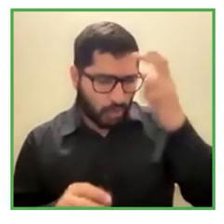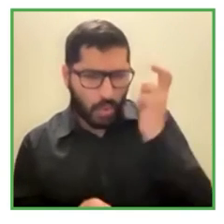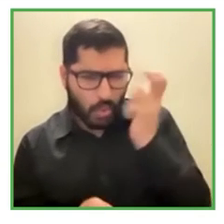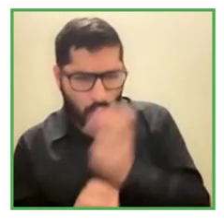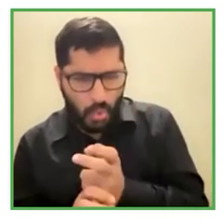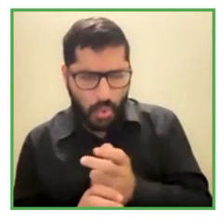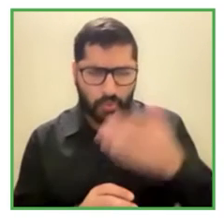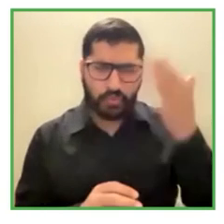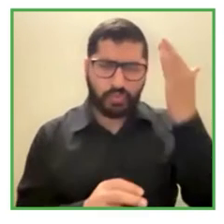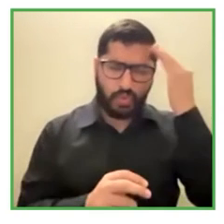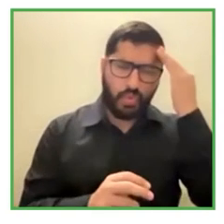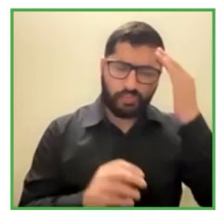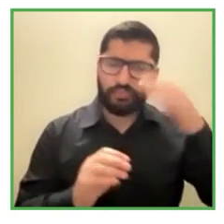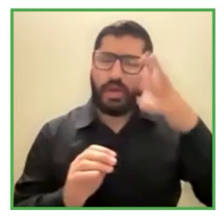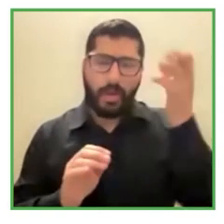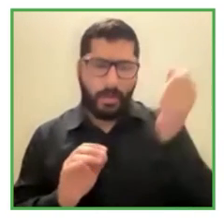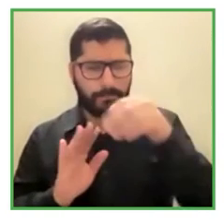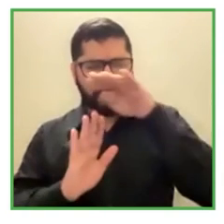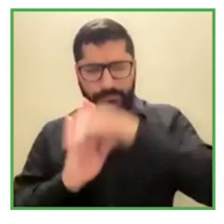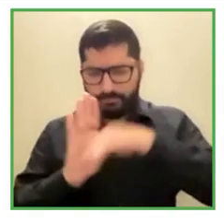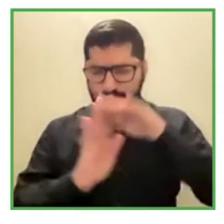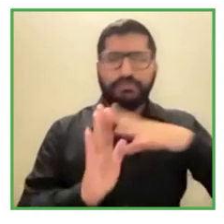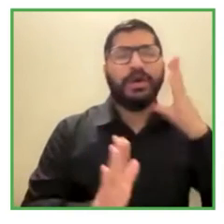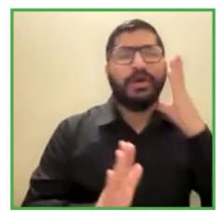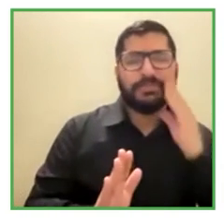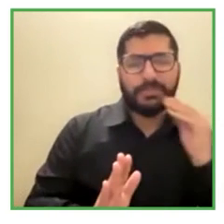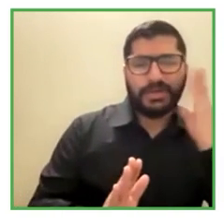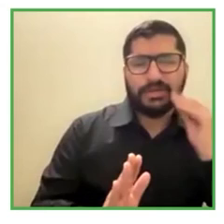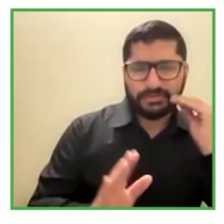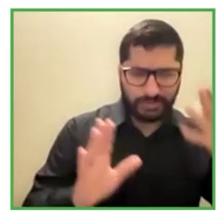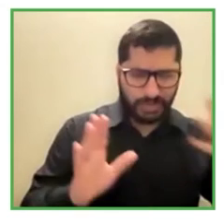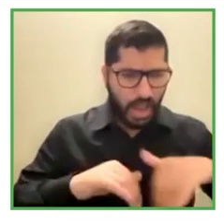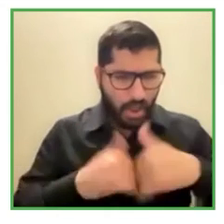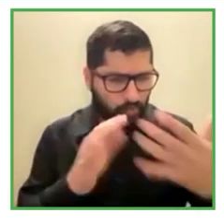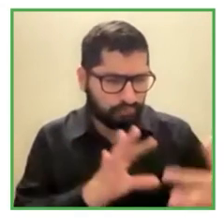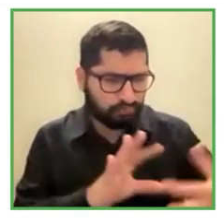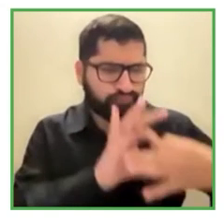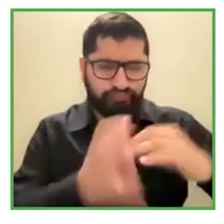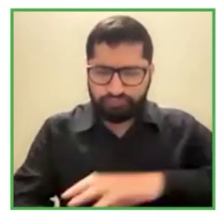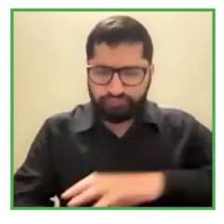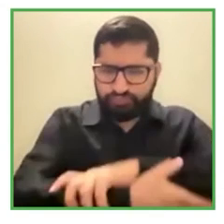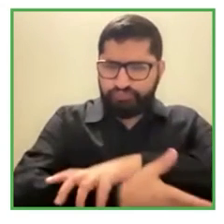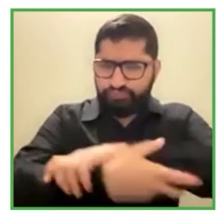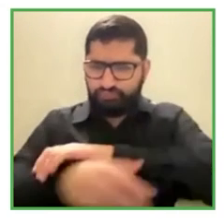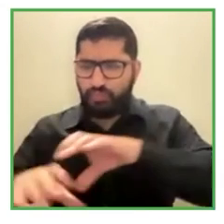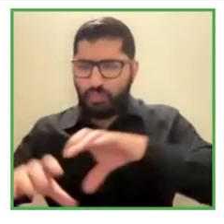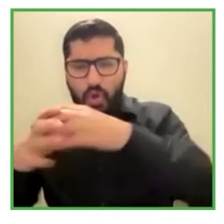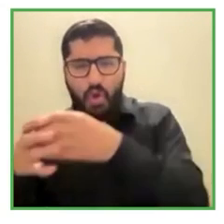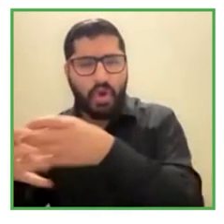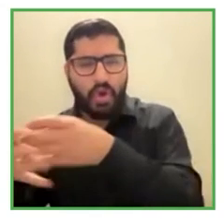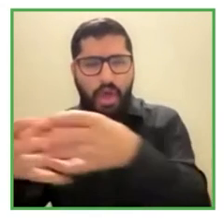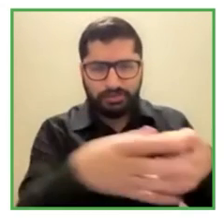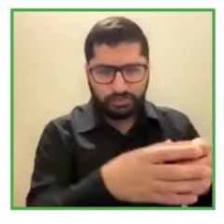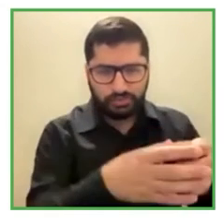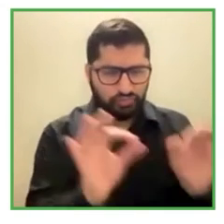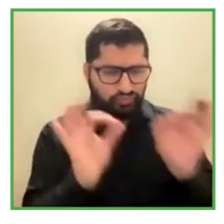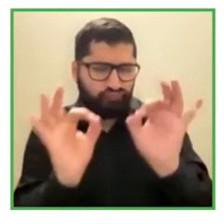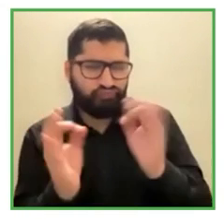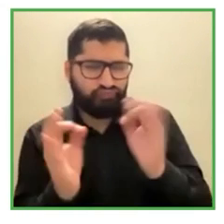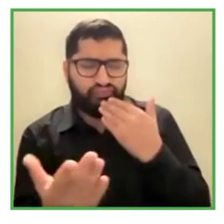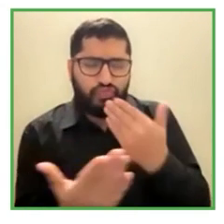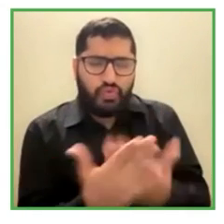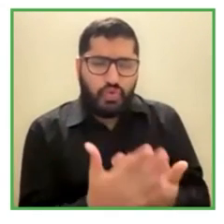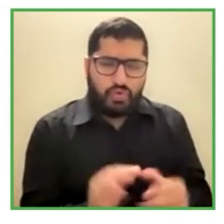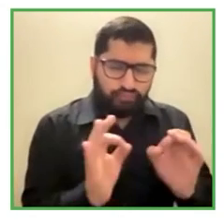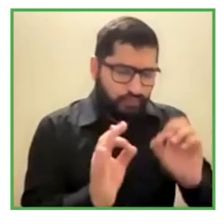con las organizaciones correctas en los países respectivos y entregar a personas con discapacidades en diferentes países.